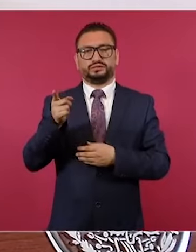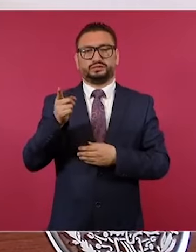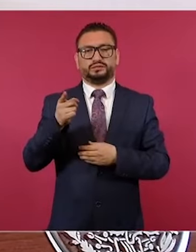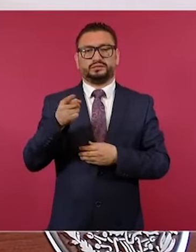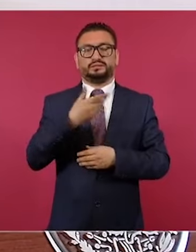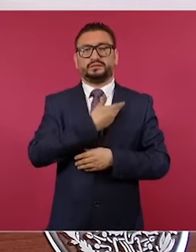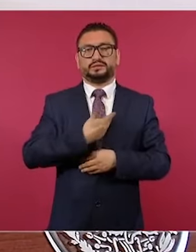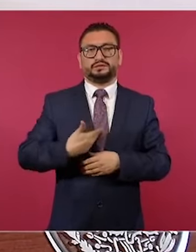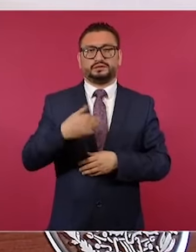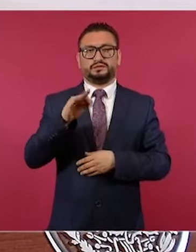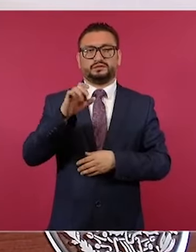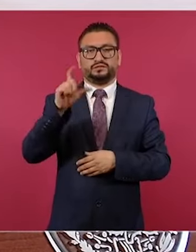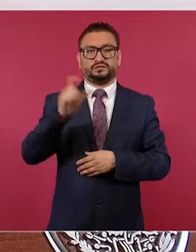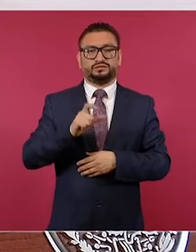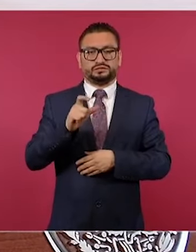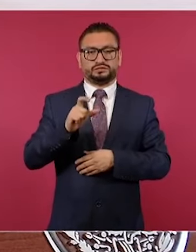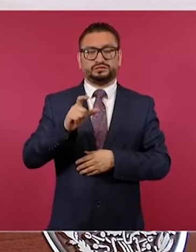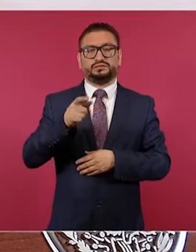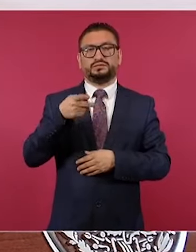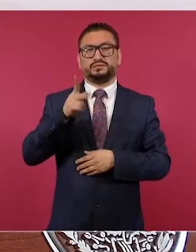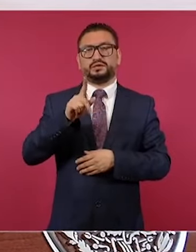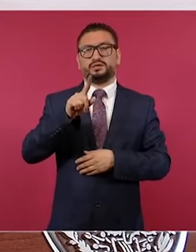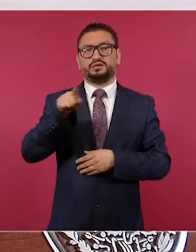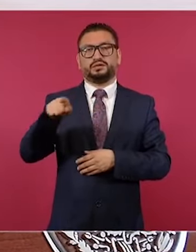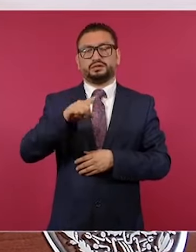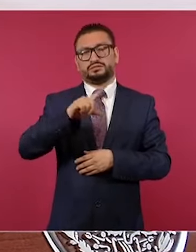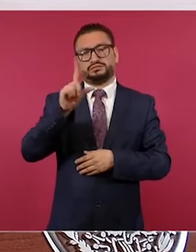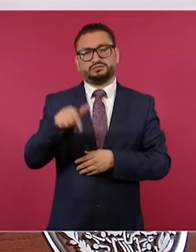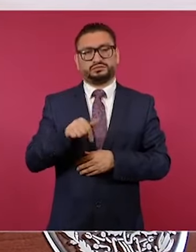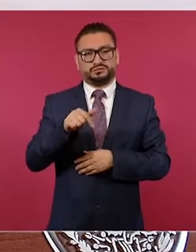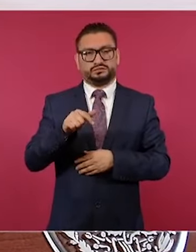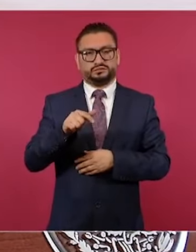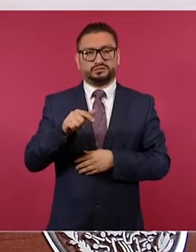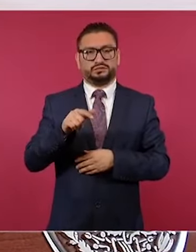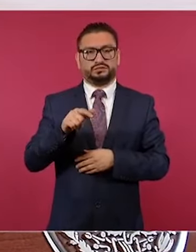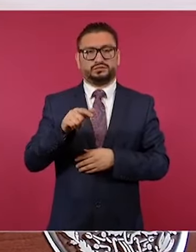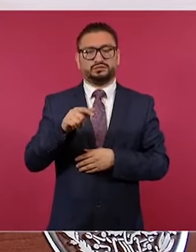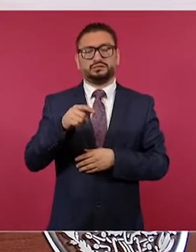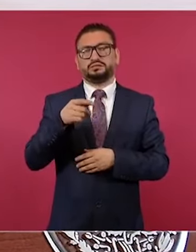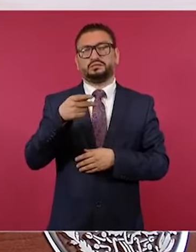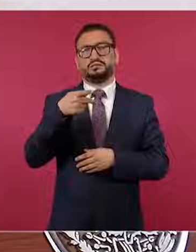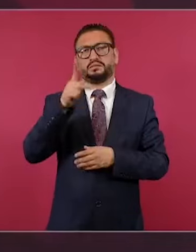al presidente Fox, pero él después, y eso muy